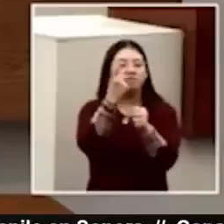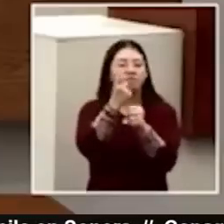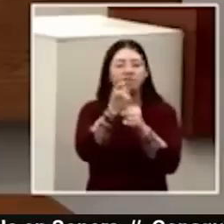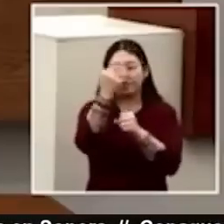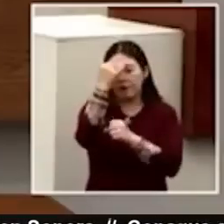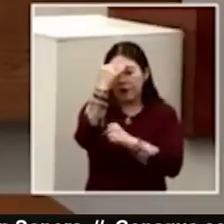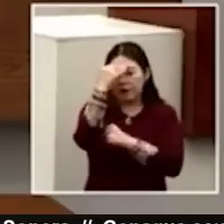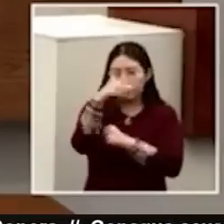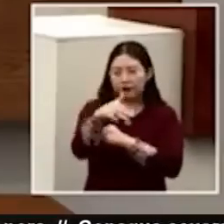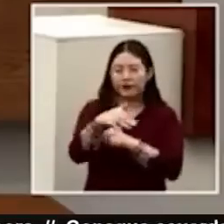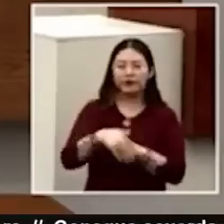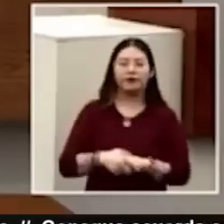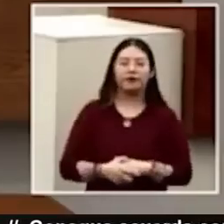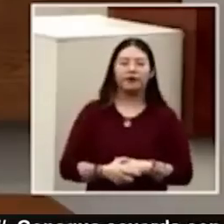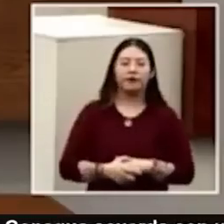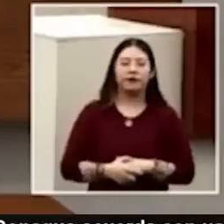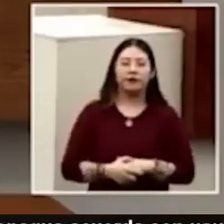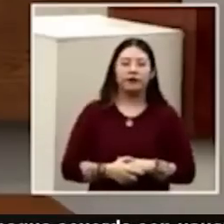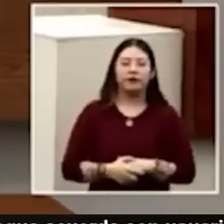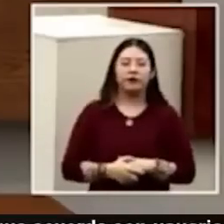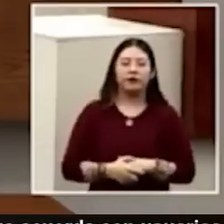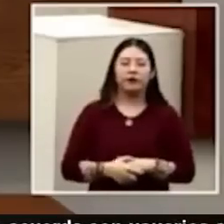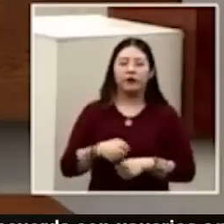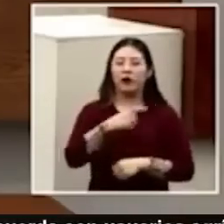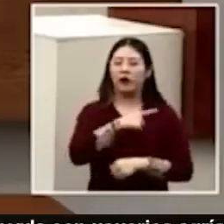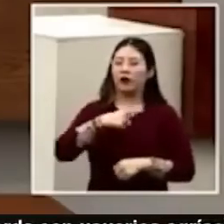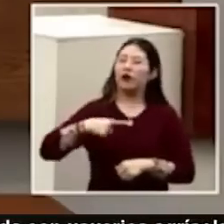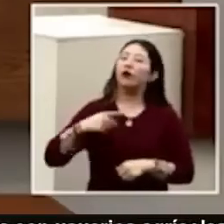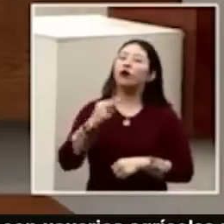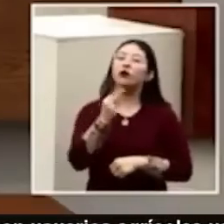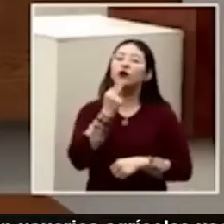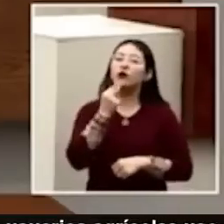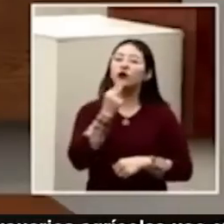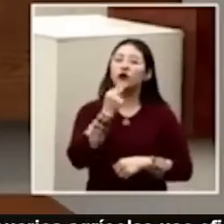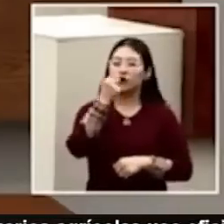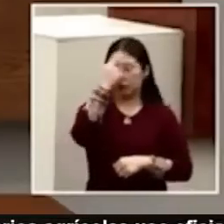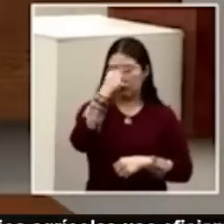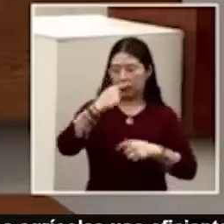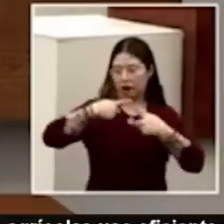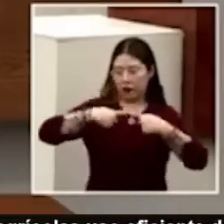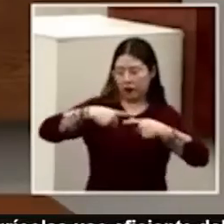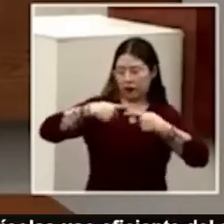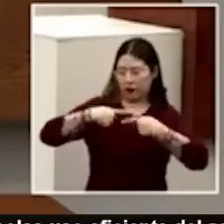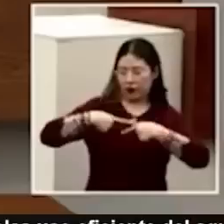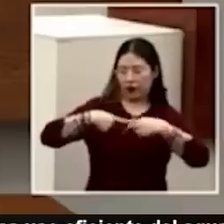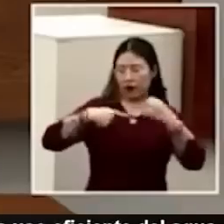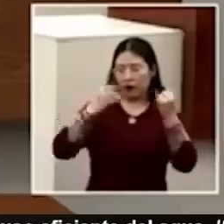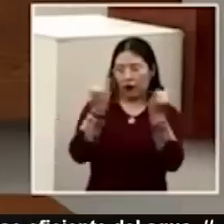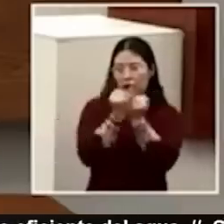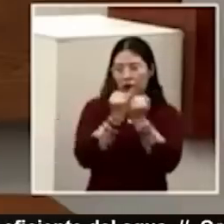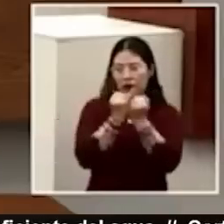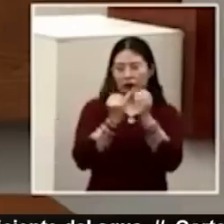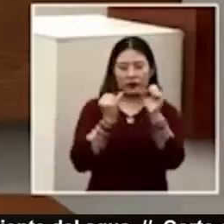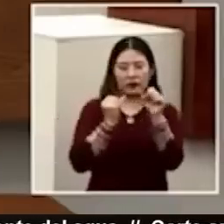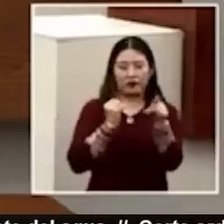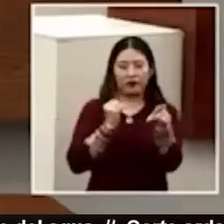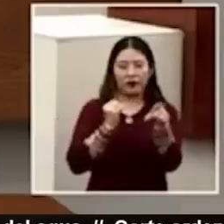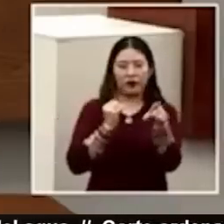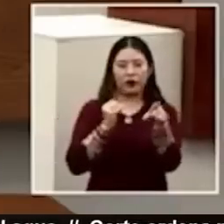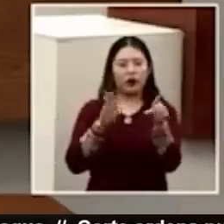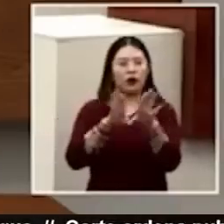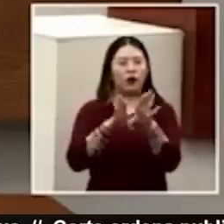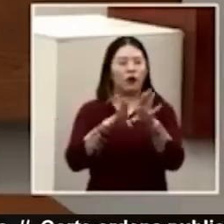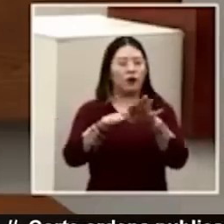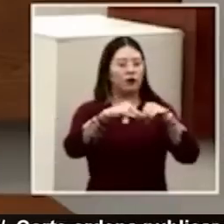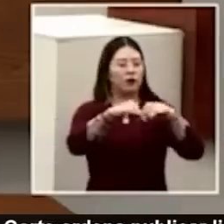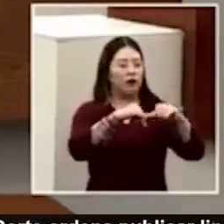generación, que debía ser utilizado por nuestras Fuerzas Armadas, que tenían incluso una especie de